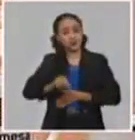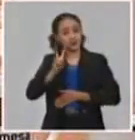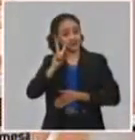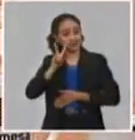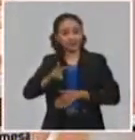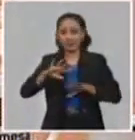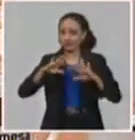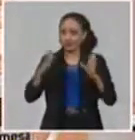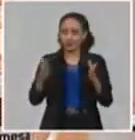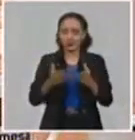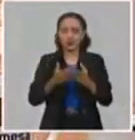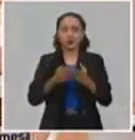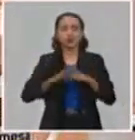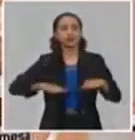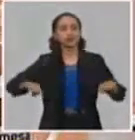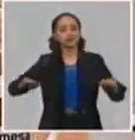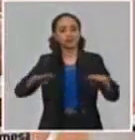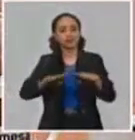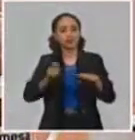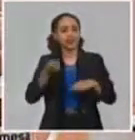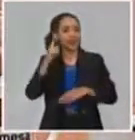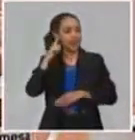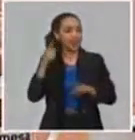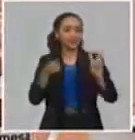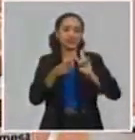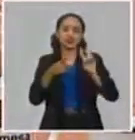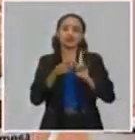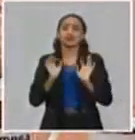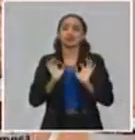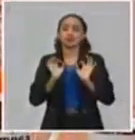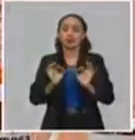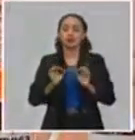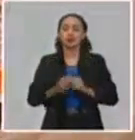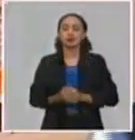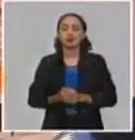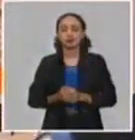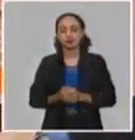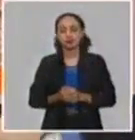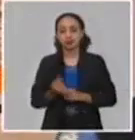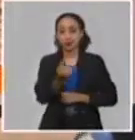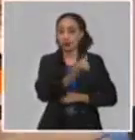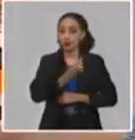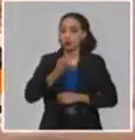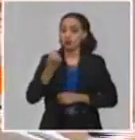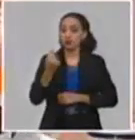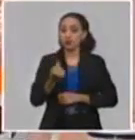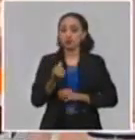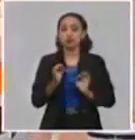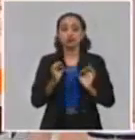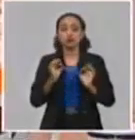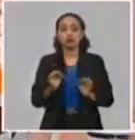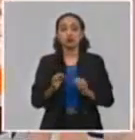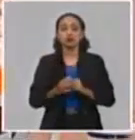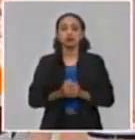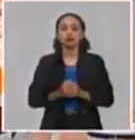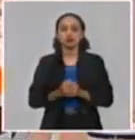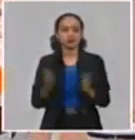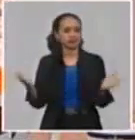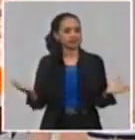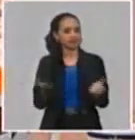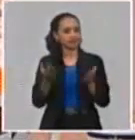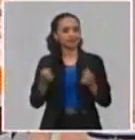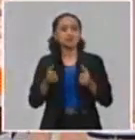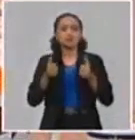panelistas y a los televidentes y radiovidentes. Bueno, en efecto, nosotros estamos avanzando en